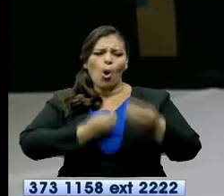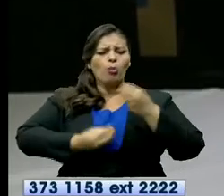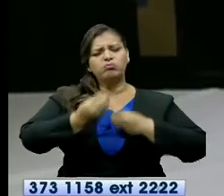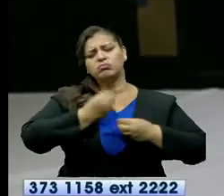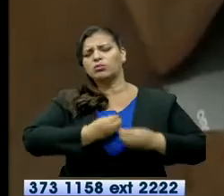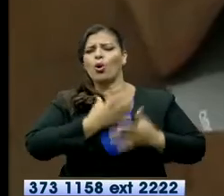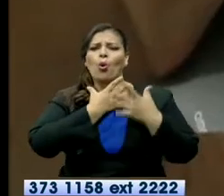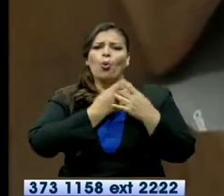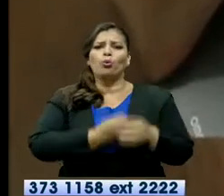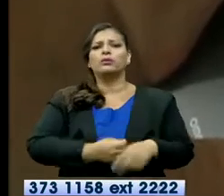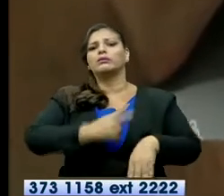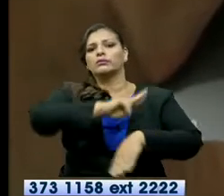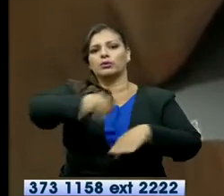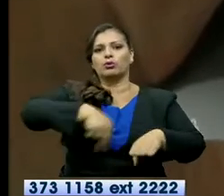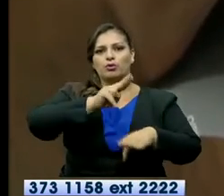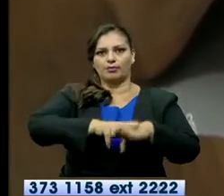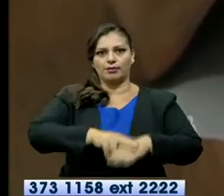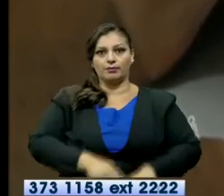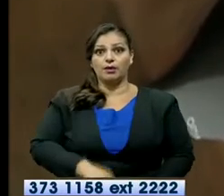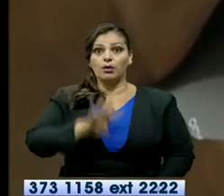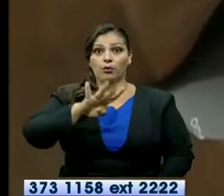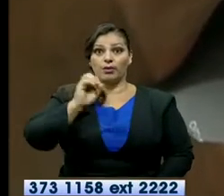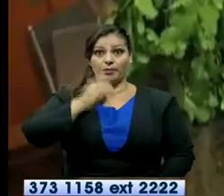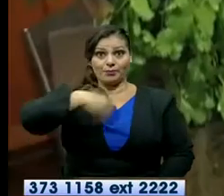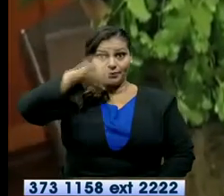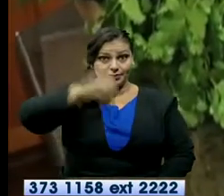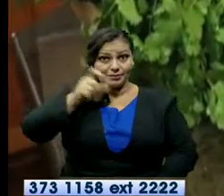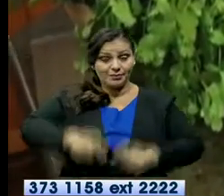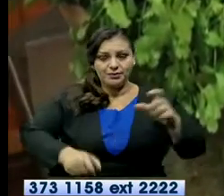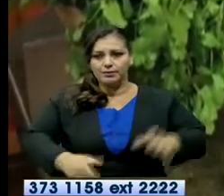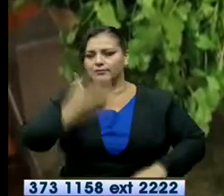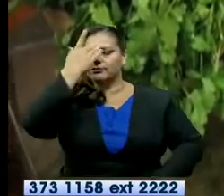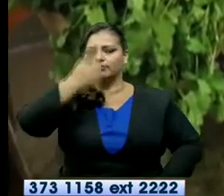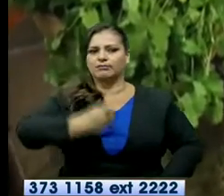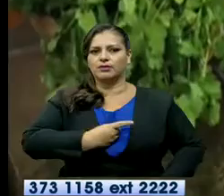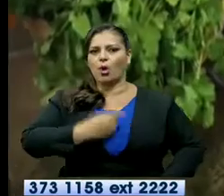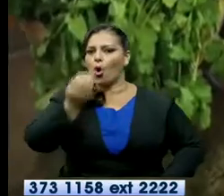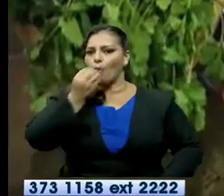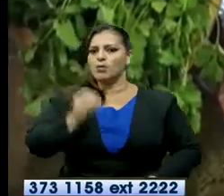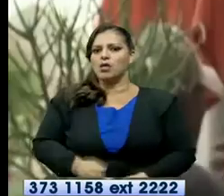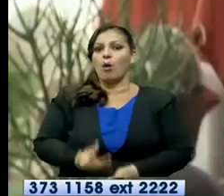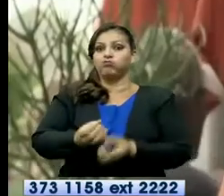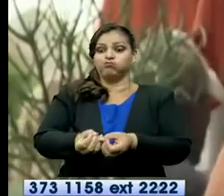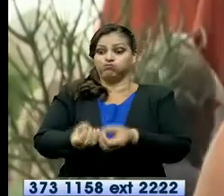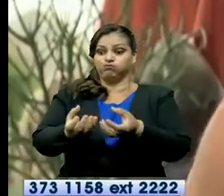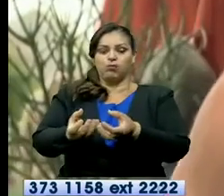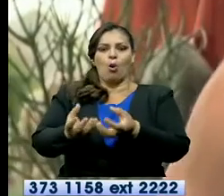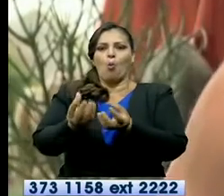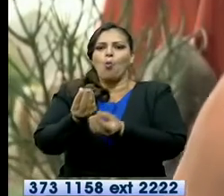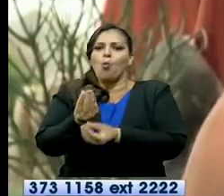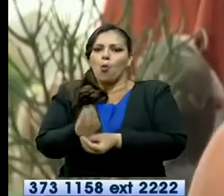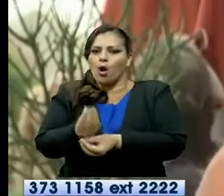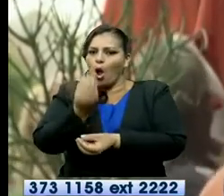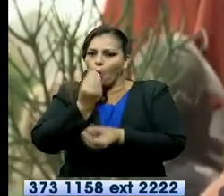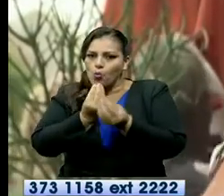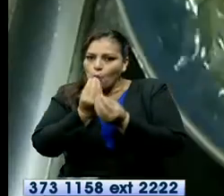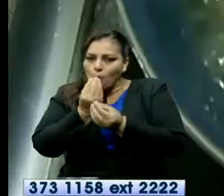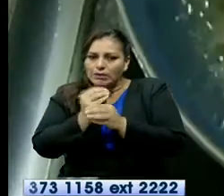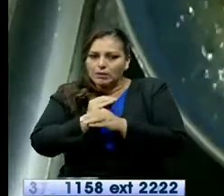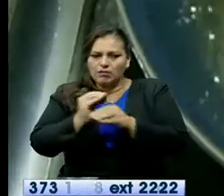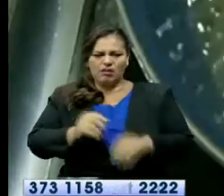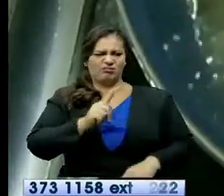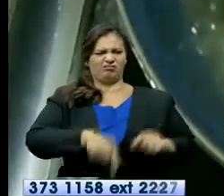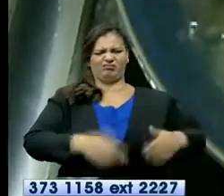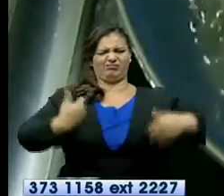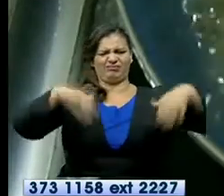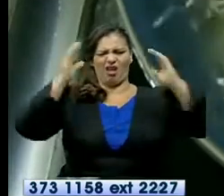que practica el 40% de latinos, que reveló comer menos de lo que quisiera. El 60% restante no comparte esa decisión. ¿Pero